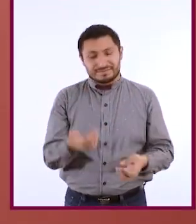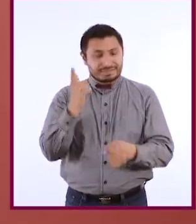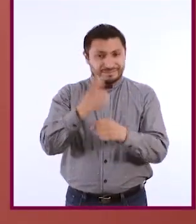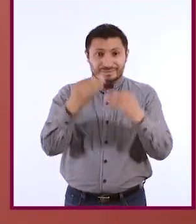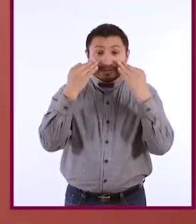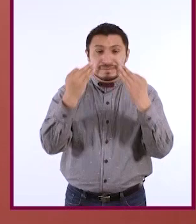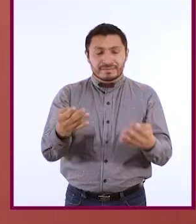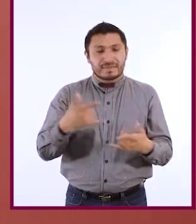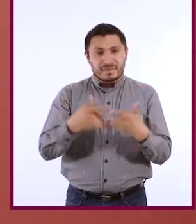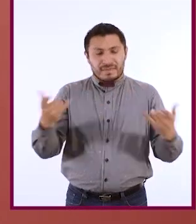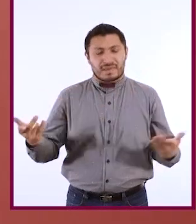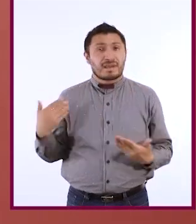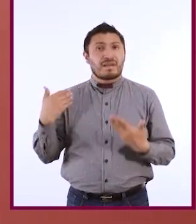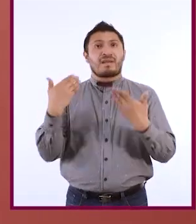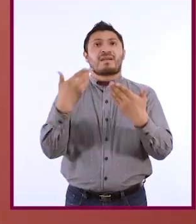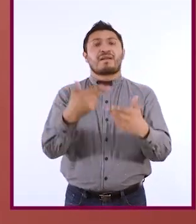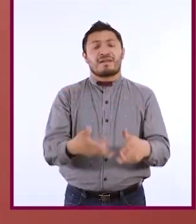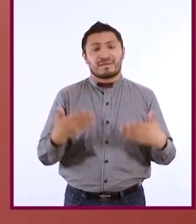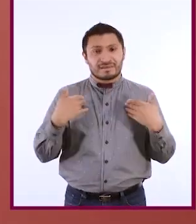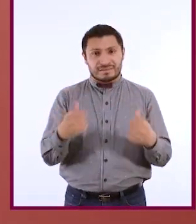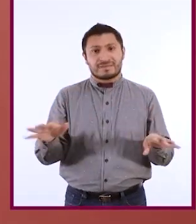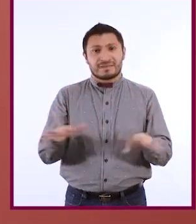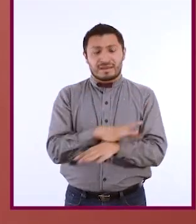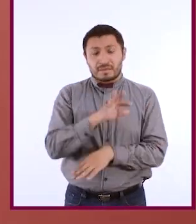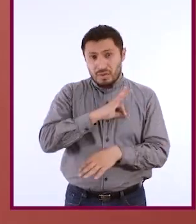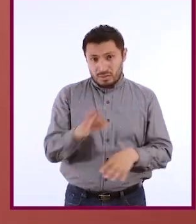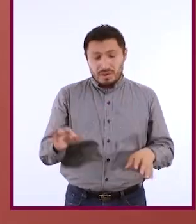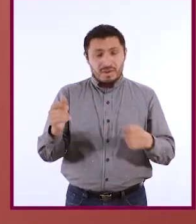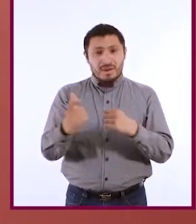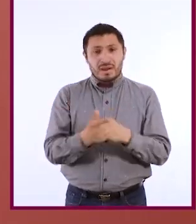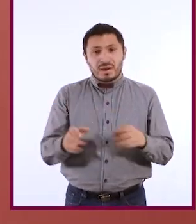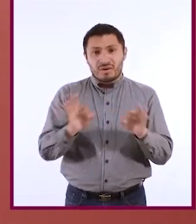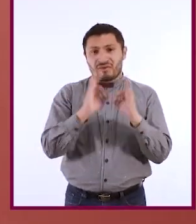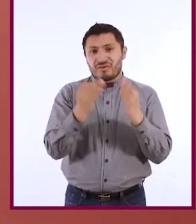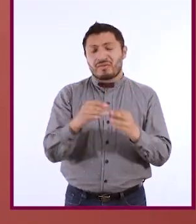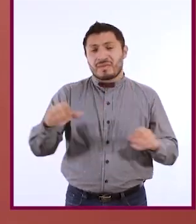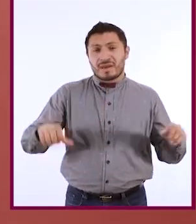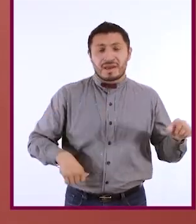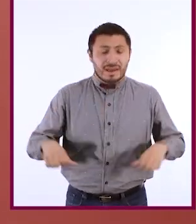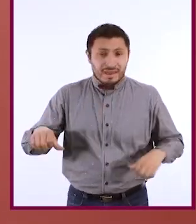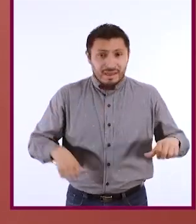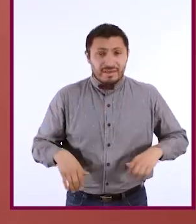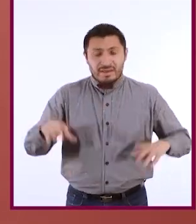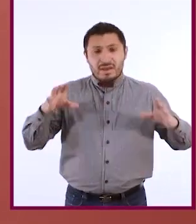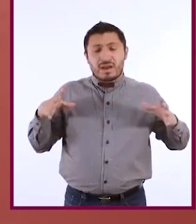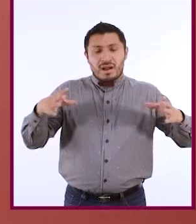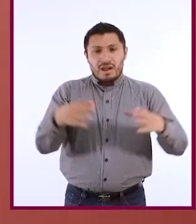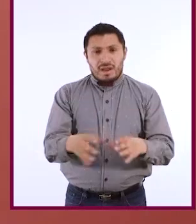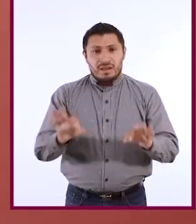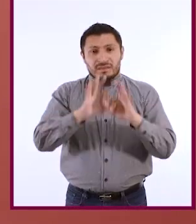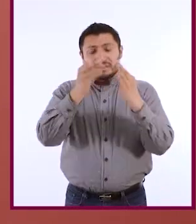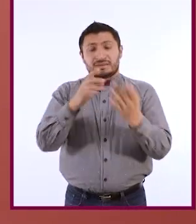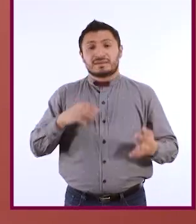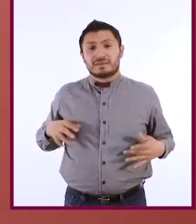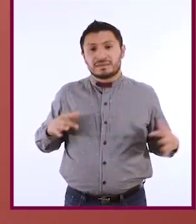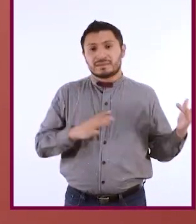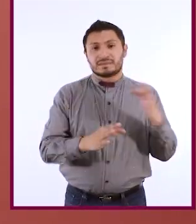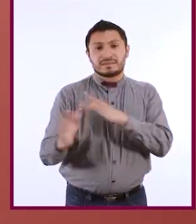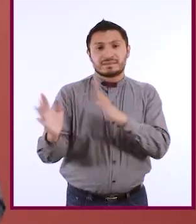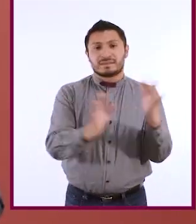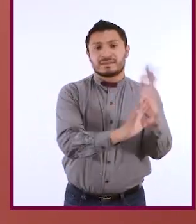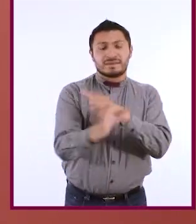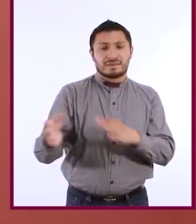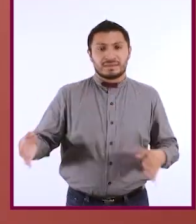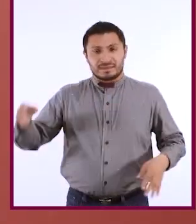nos enseña que el cambio también es posible a través de algo que se llama activismo colectivo. La manera en que caminamos, pensamos